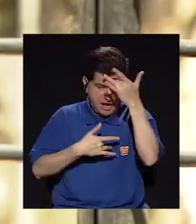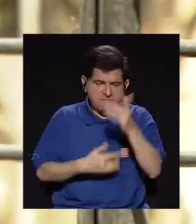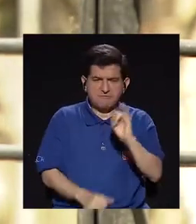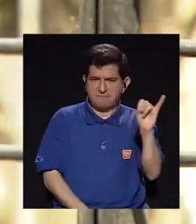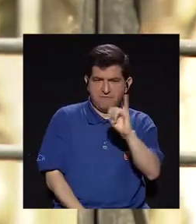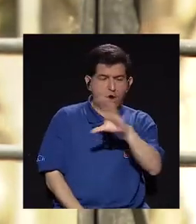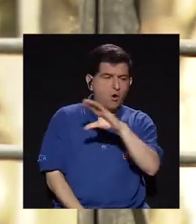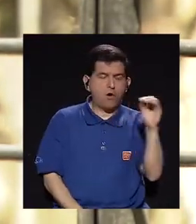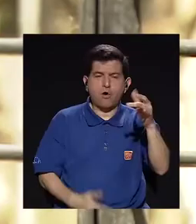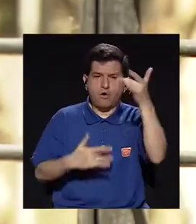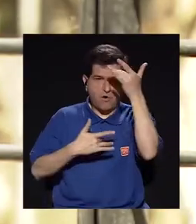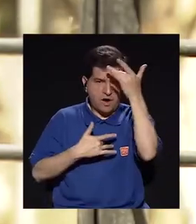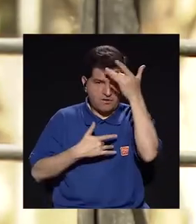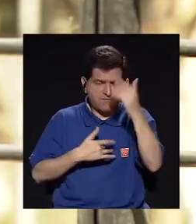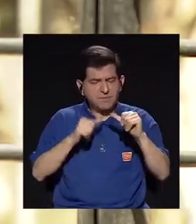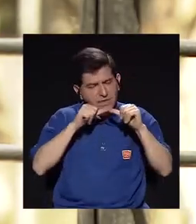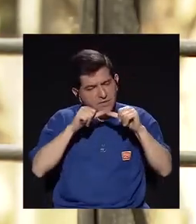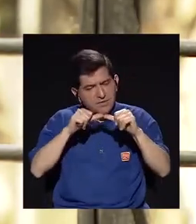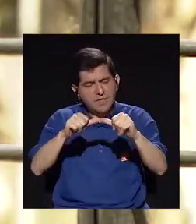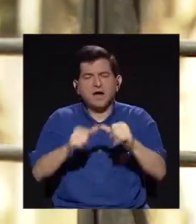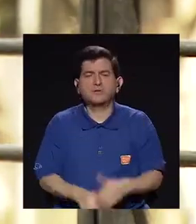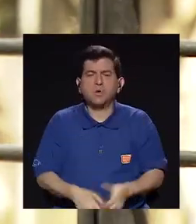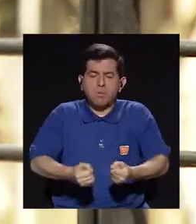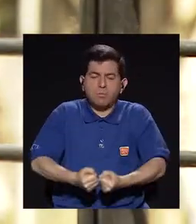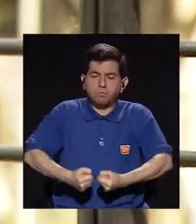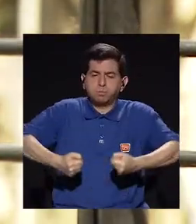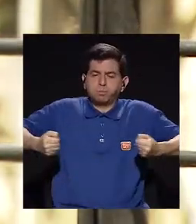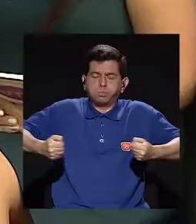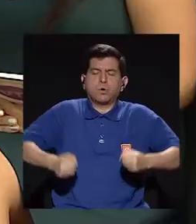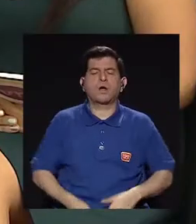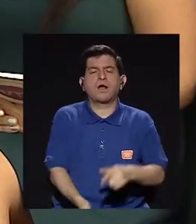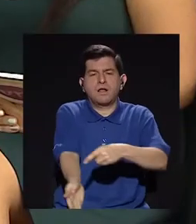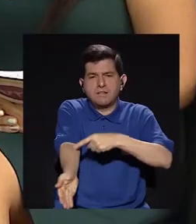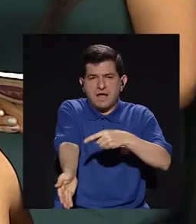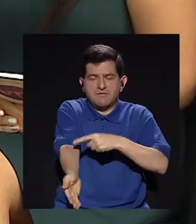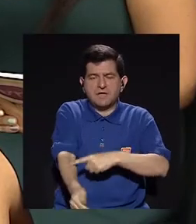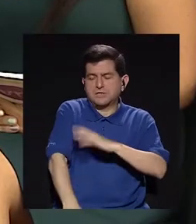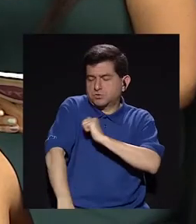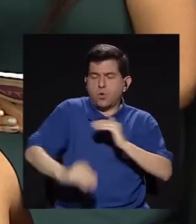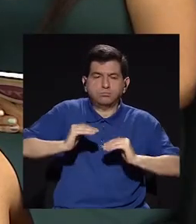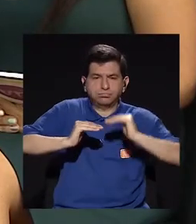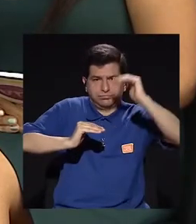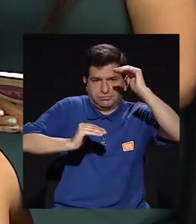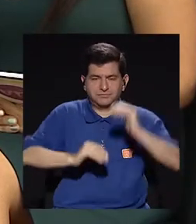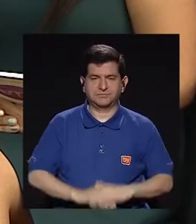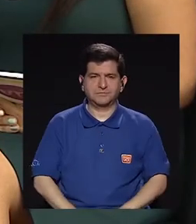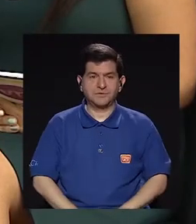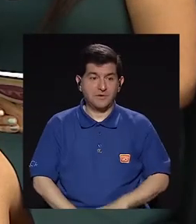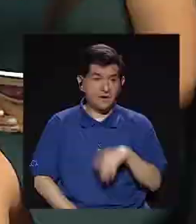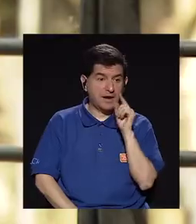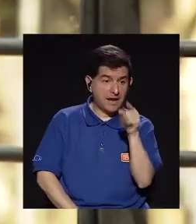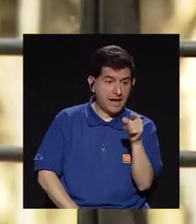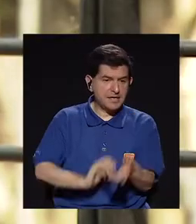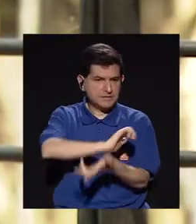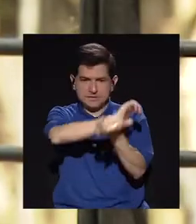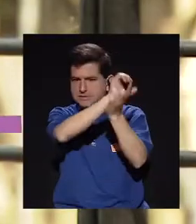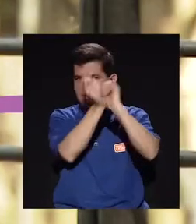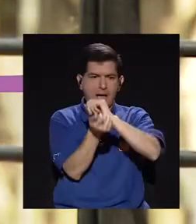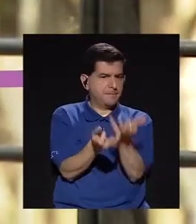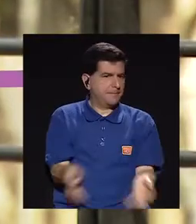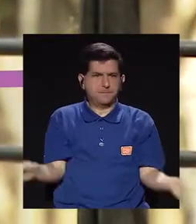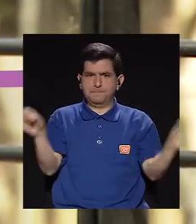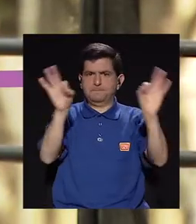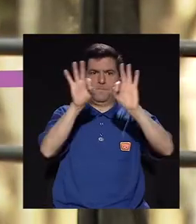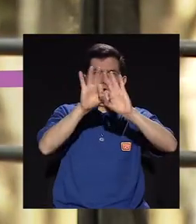enfermedades infecciosas como por enfermedades crónicas como obesidad, diabetes, presión alta. Entonces eso dio un giro